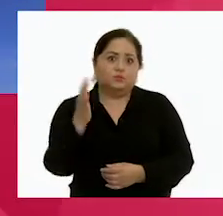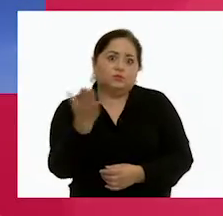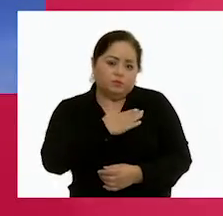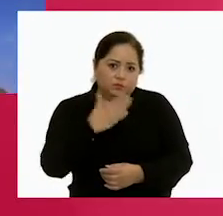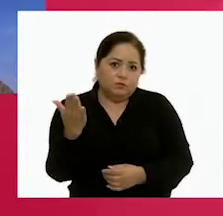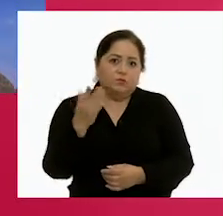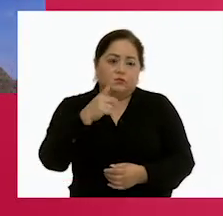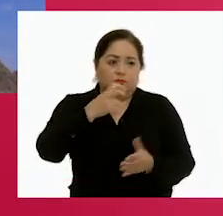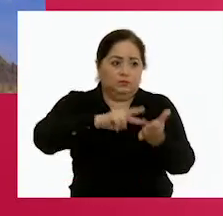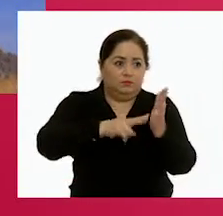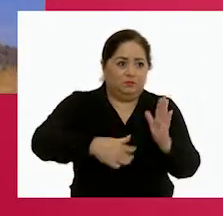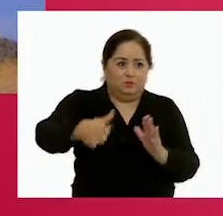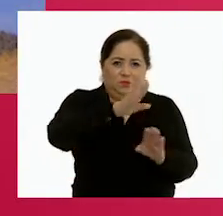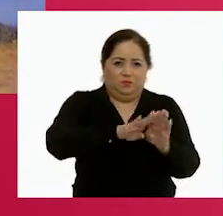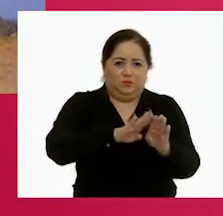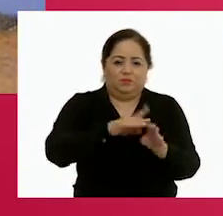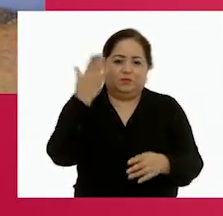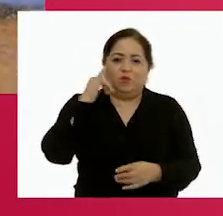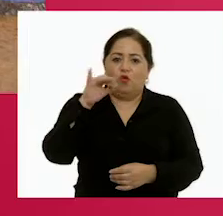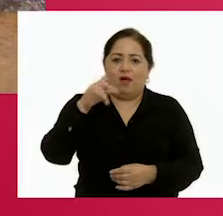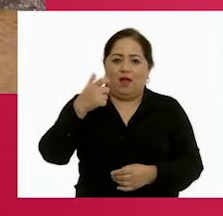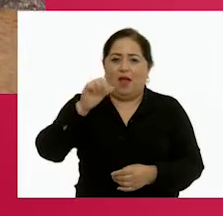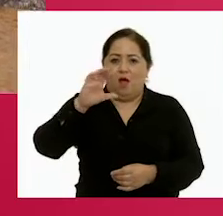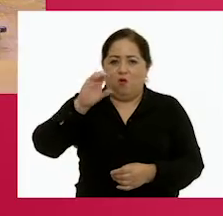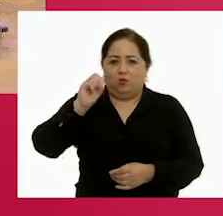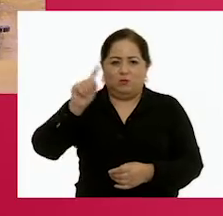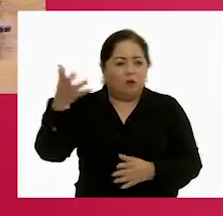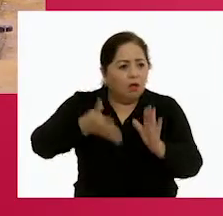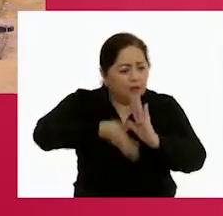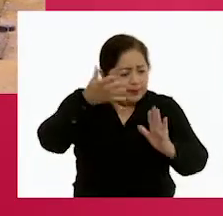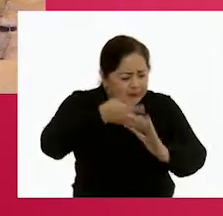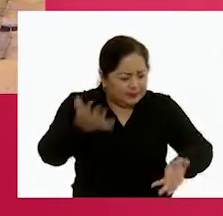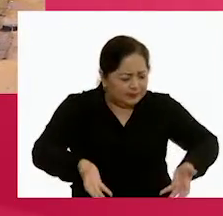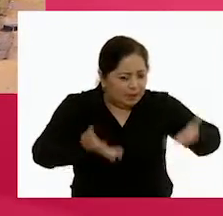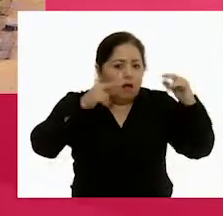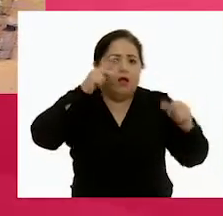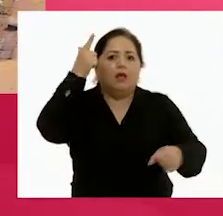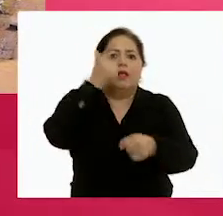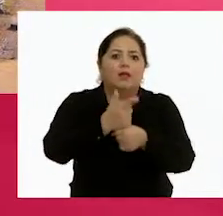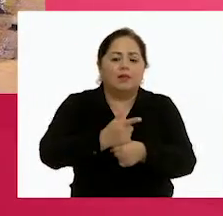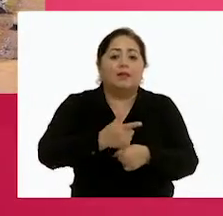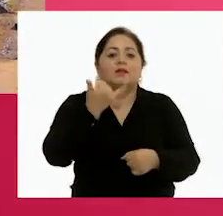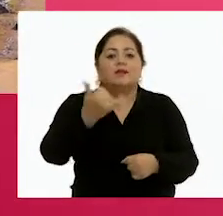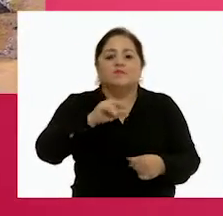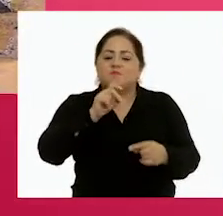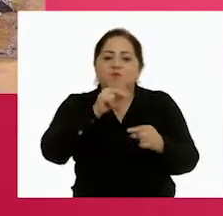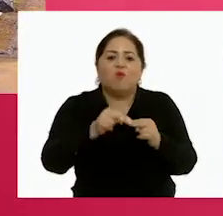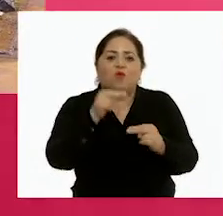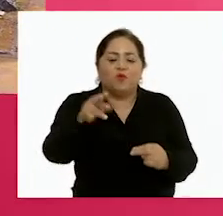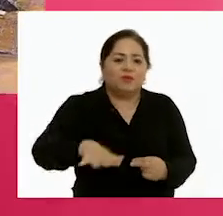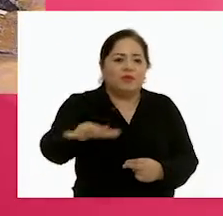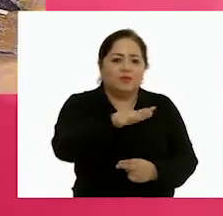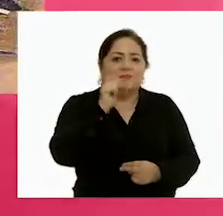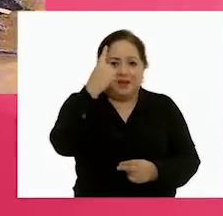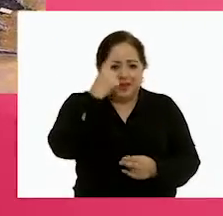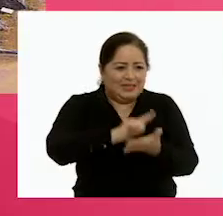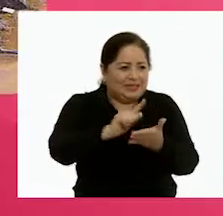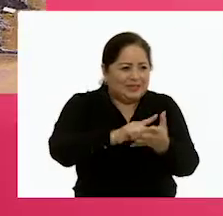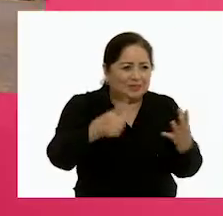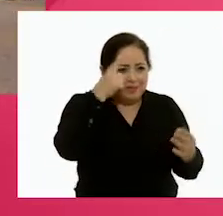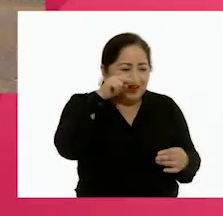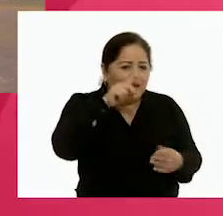el primero que intervino en el edificio fue Jorge Acosta. Él realizó excavaciones en la parte frontal y en la parte norte del mismo, tratando de